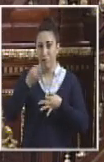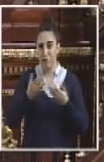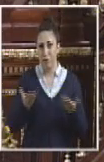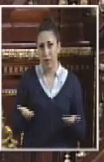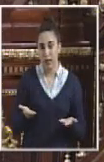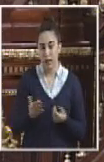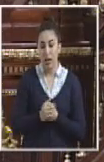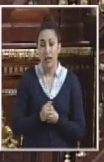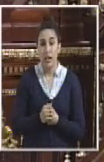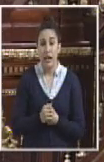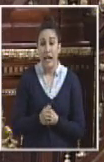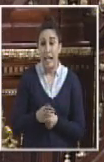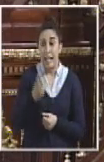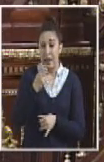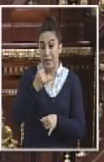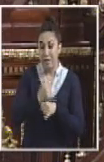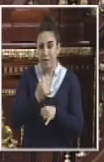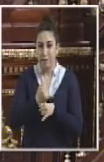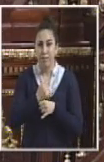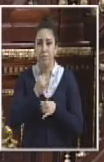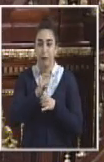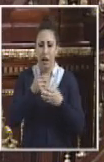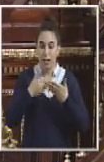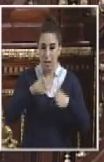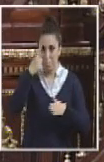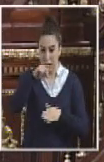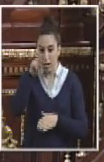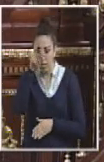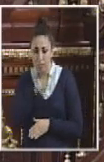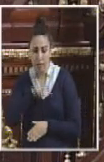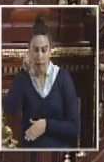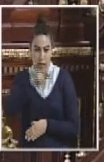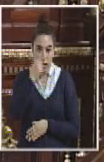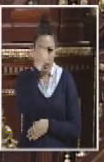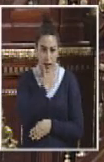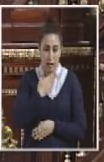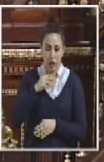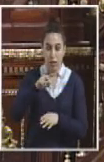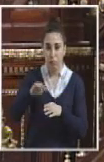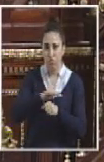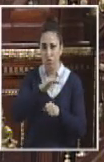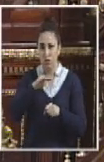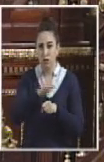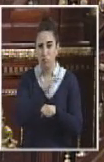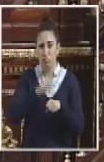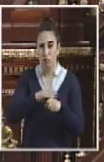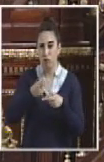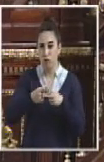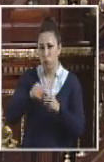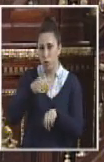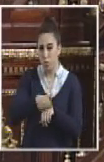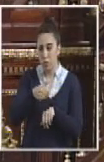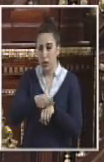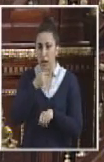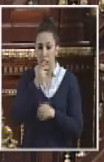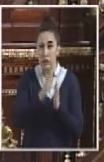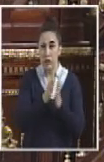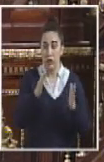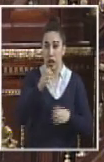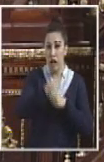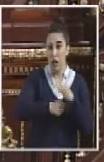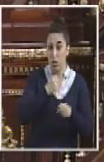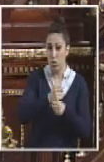El portal de datos abiertos de la Ciudad de México reporta que en lo que va de 2019 se llevan